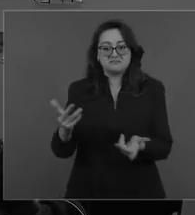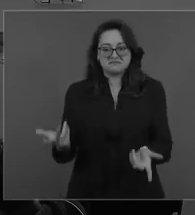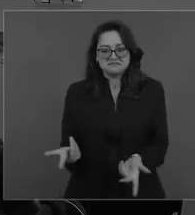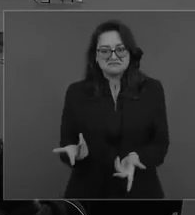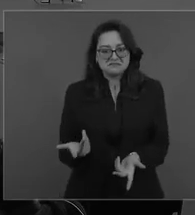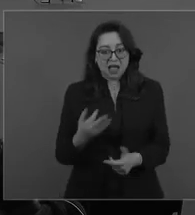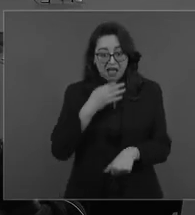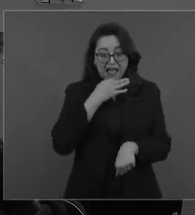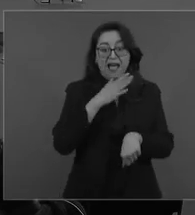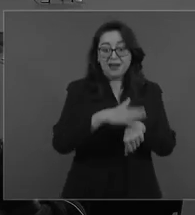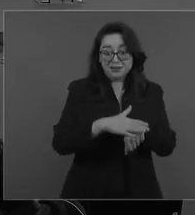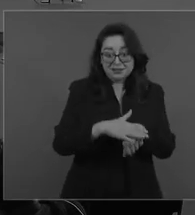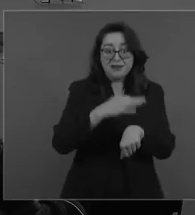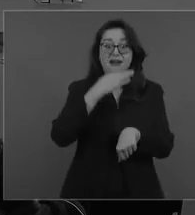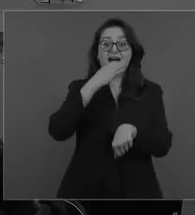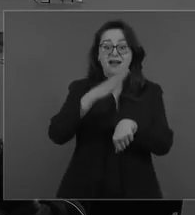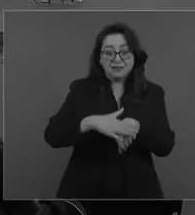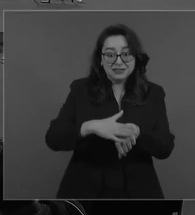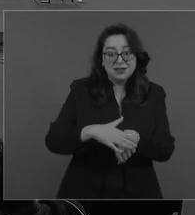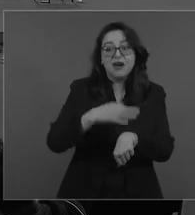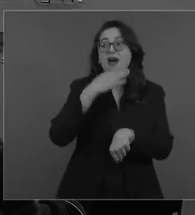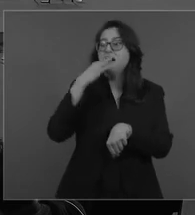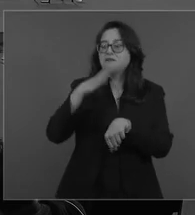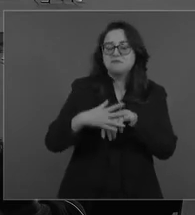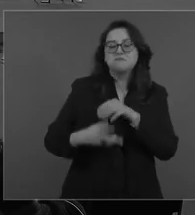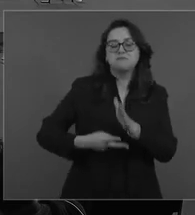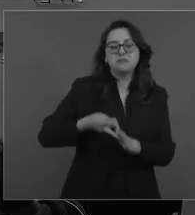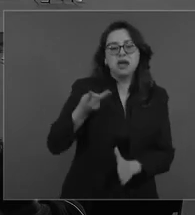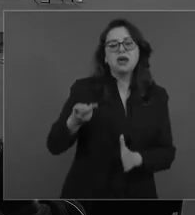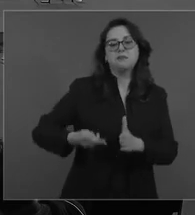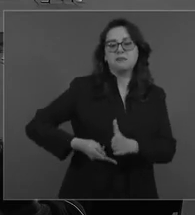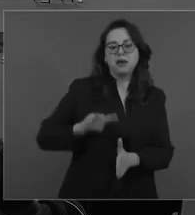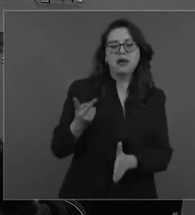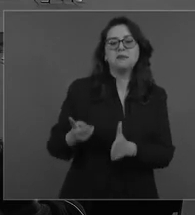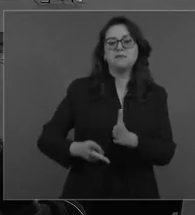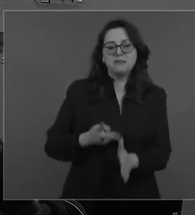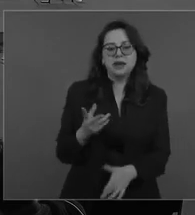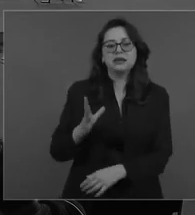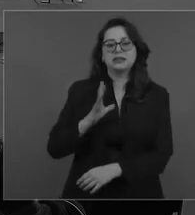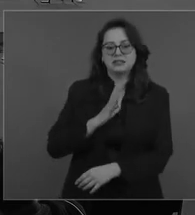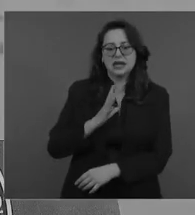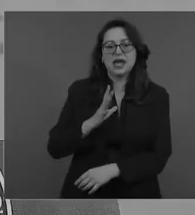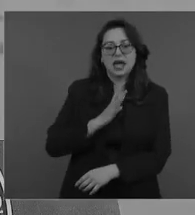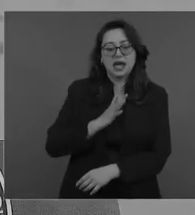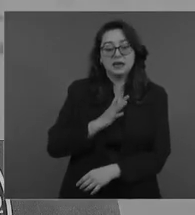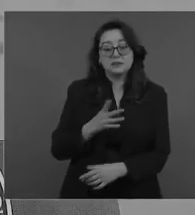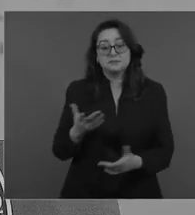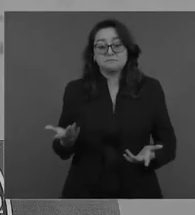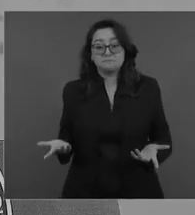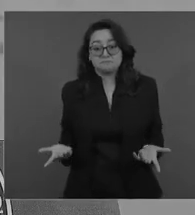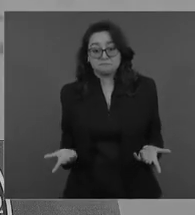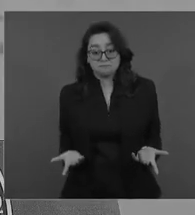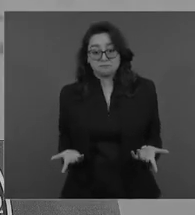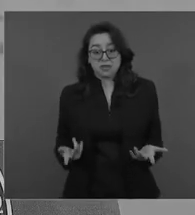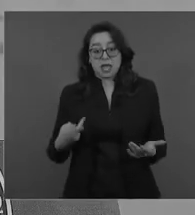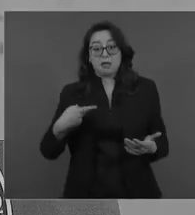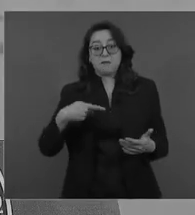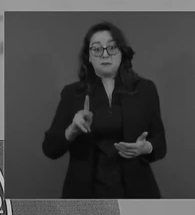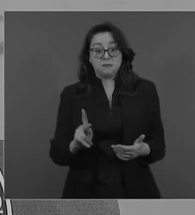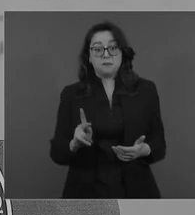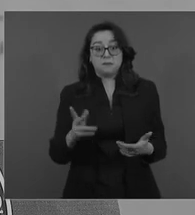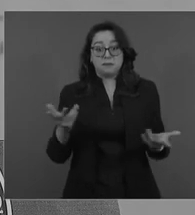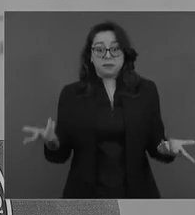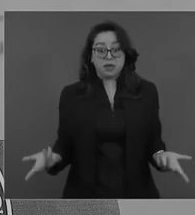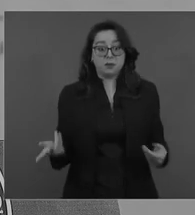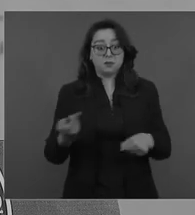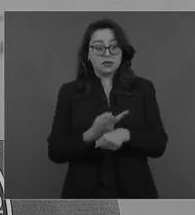por supuesto, no lo dijeron los periodistas, ni los columnistas, los medios de comunicación, esta vez, en particular, cuando más los necesitaba